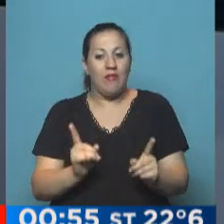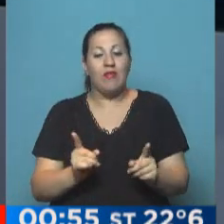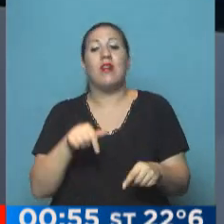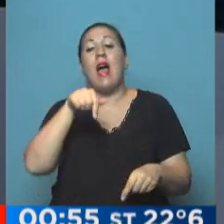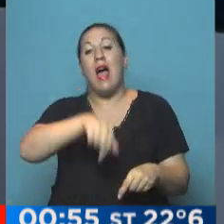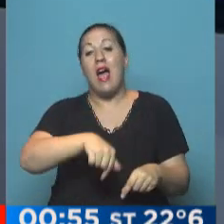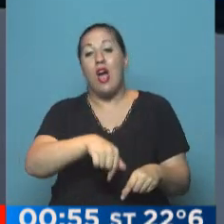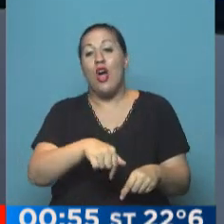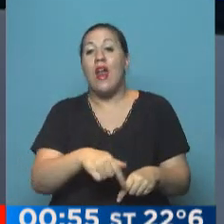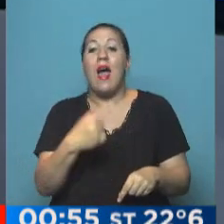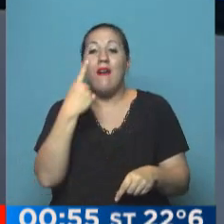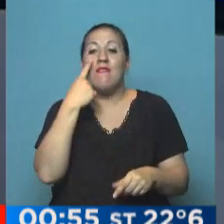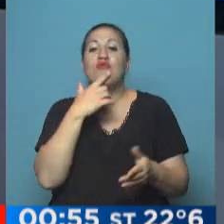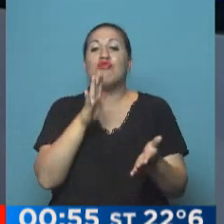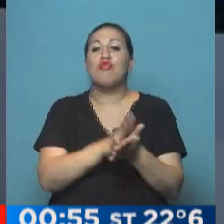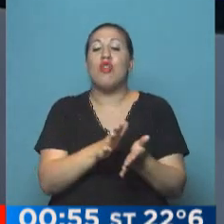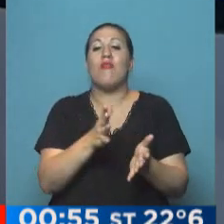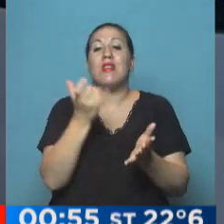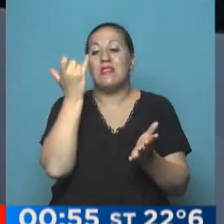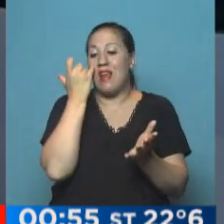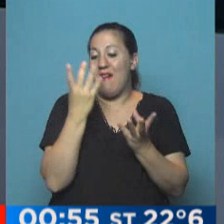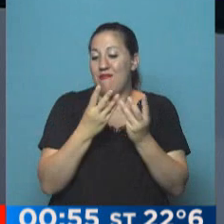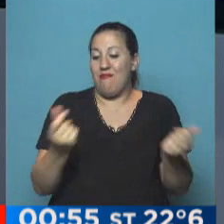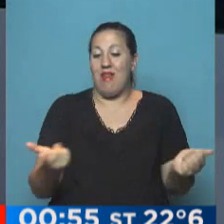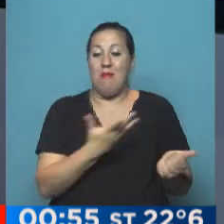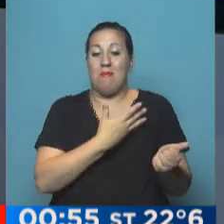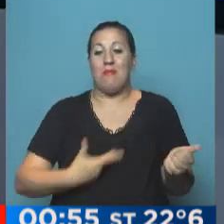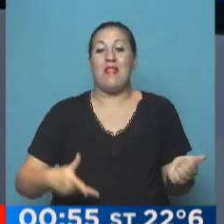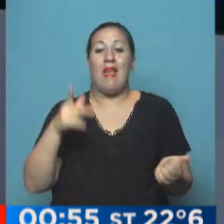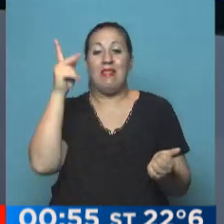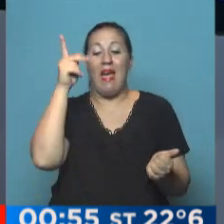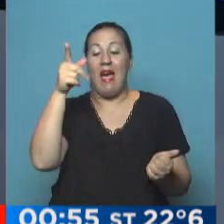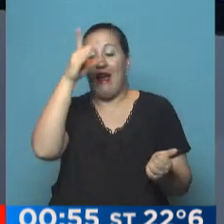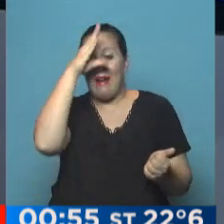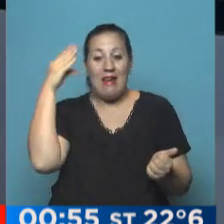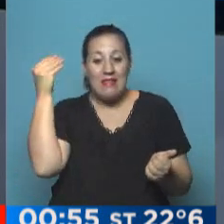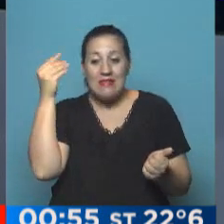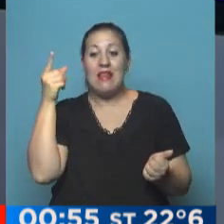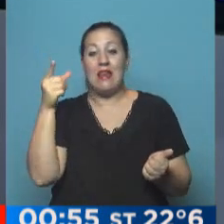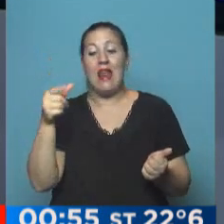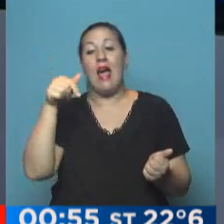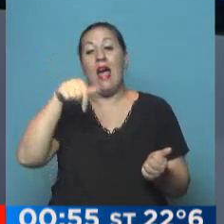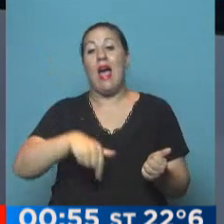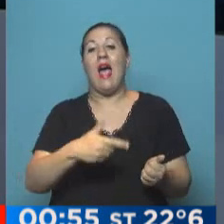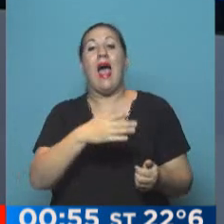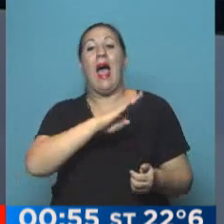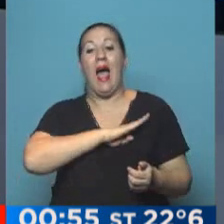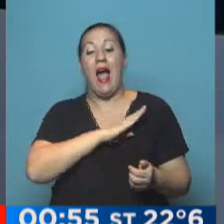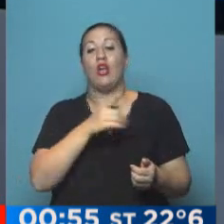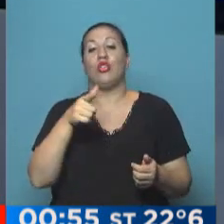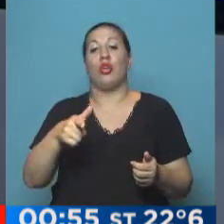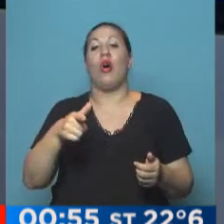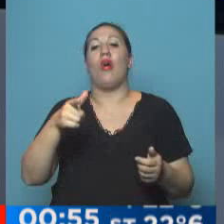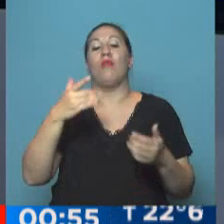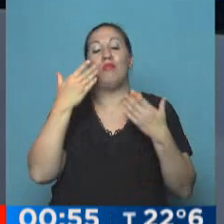últimas horas del mandato de la presidenta saliente, Cristina Fernández de Kirchner, que descubrió en este último acto oficial un busto